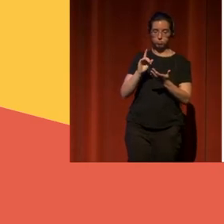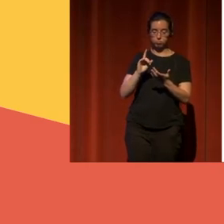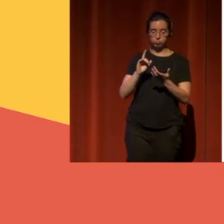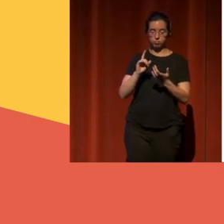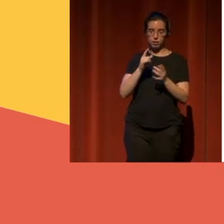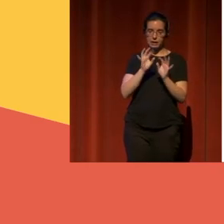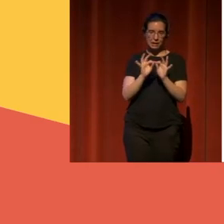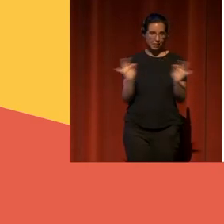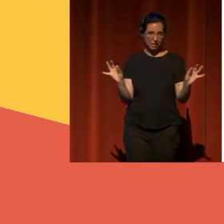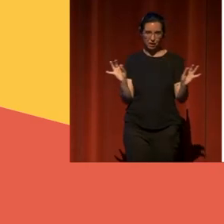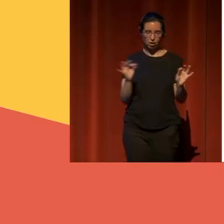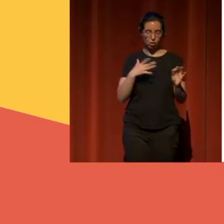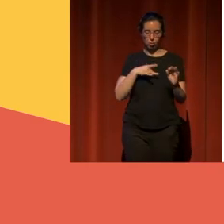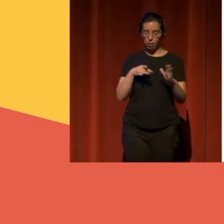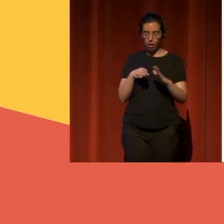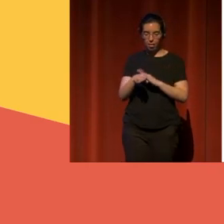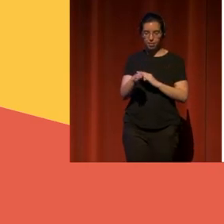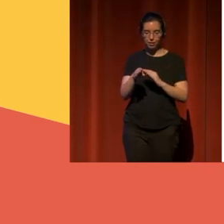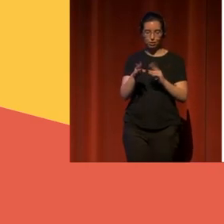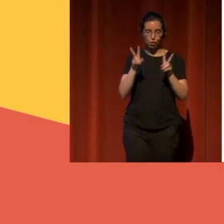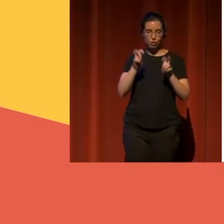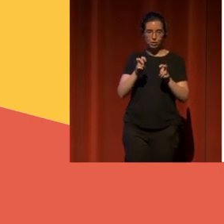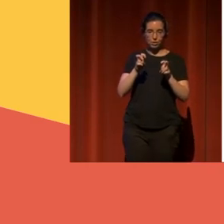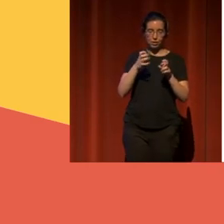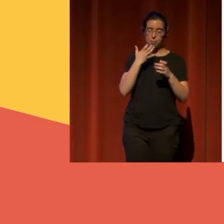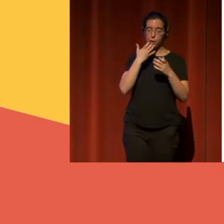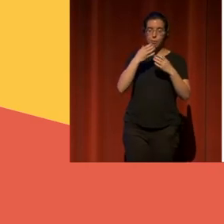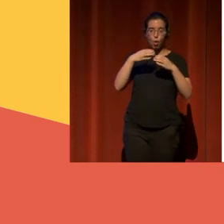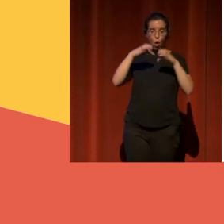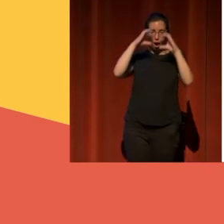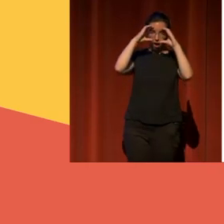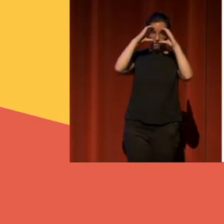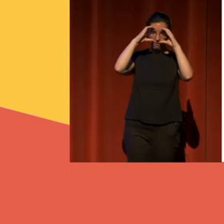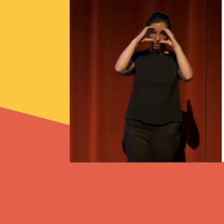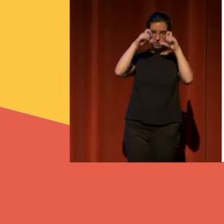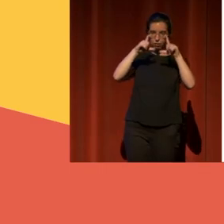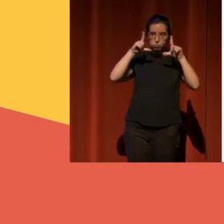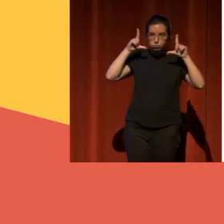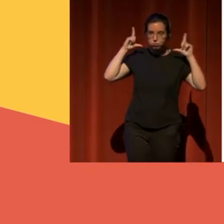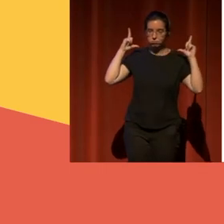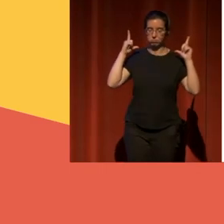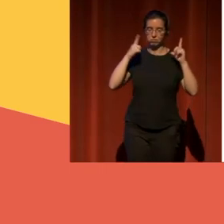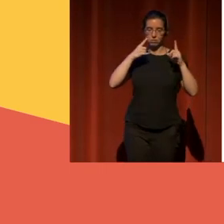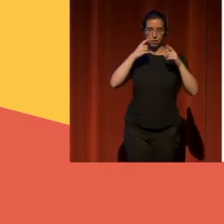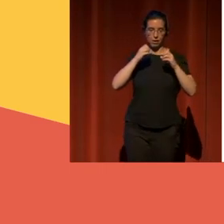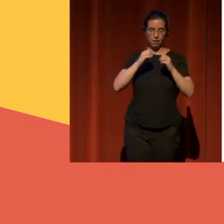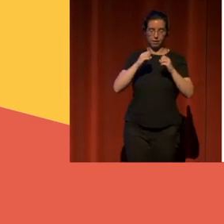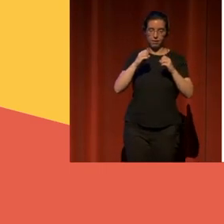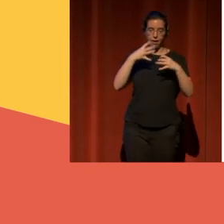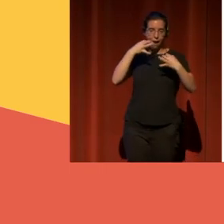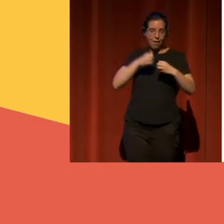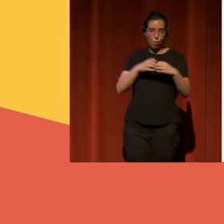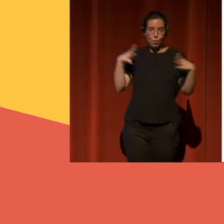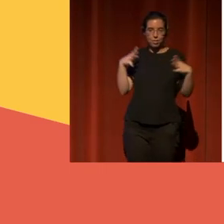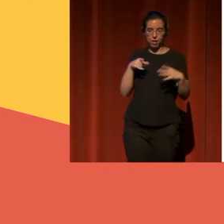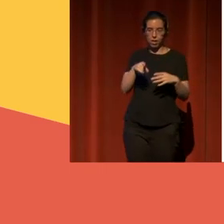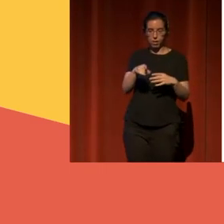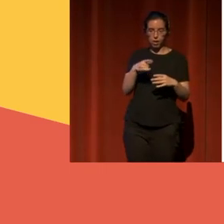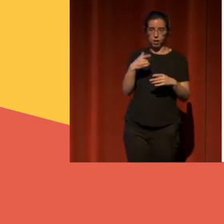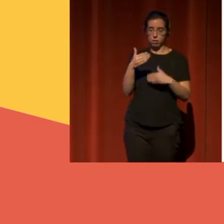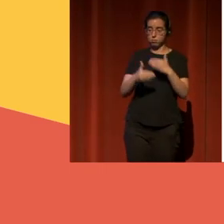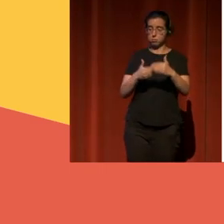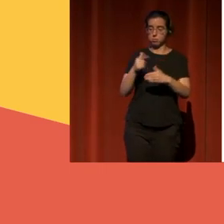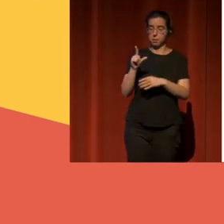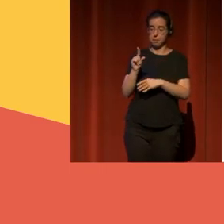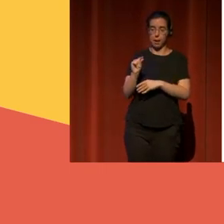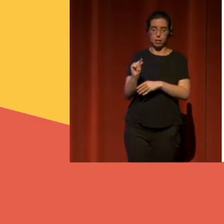versátiles para acceder a la realidad aumentada, como son las gafas de realidad mixta o extendida, y que vamos a ver cómo próximamente van abaratándose, y lo